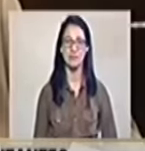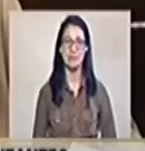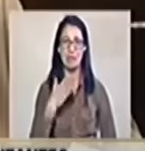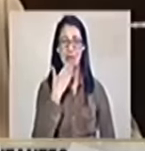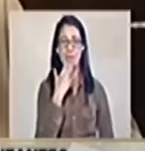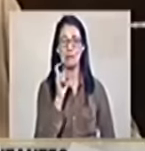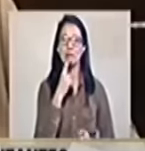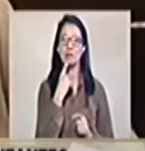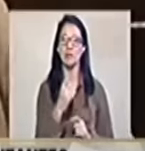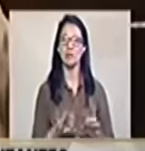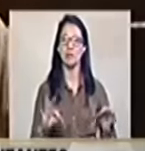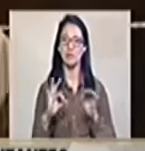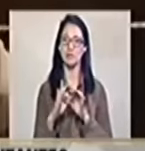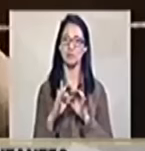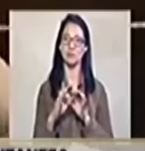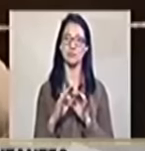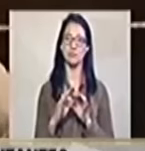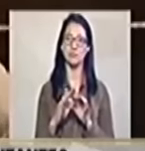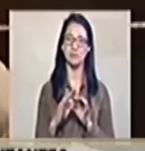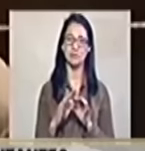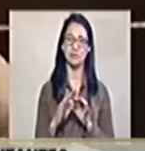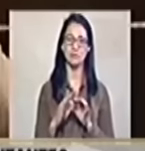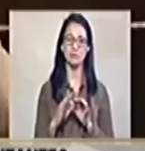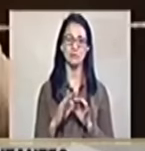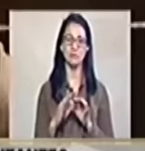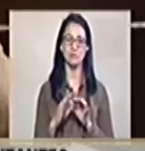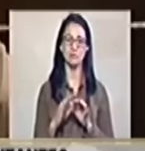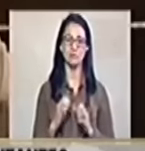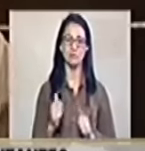que se trata de proferir auto sentencia